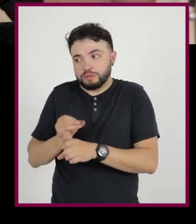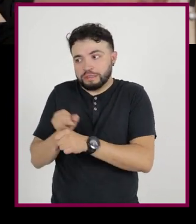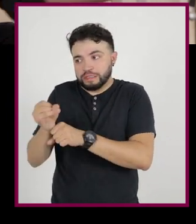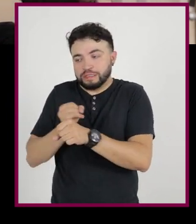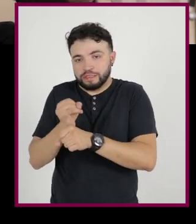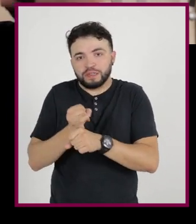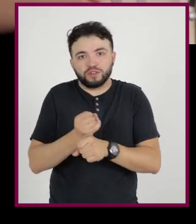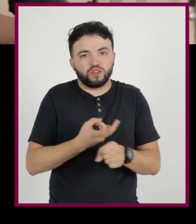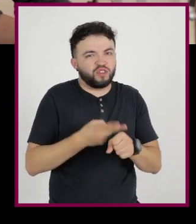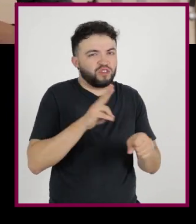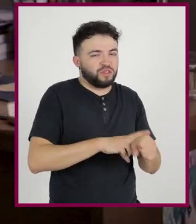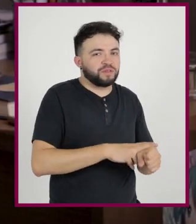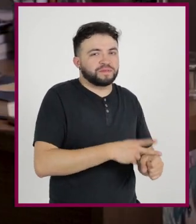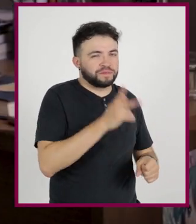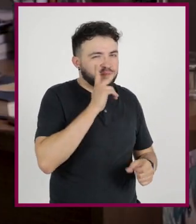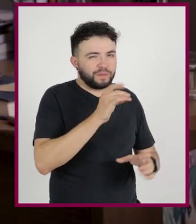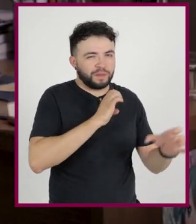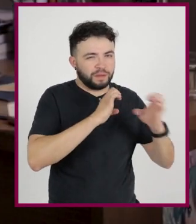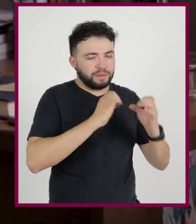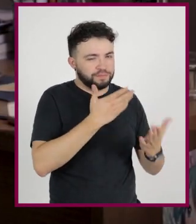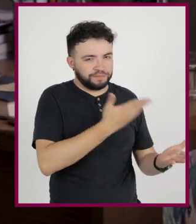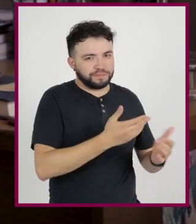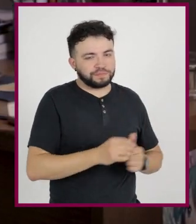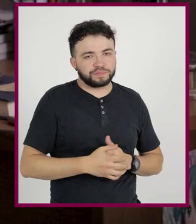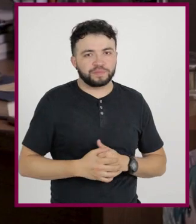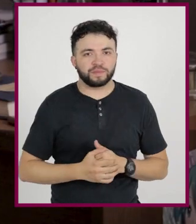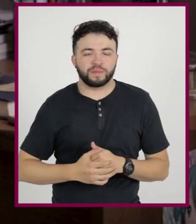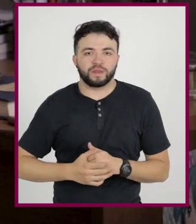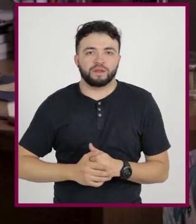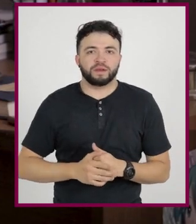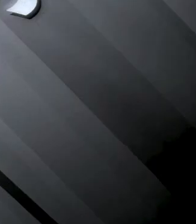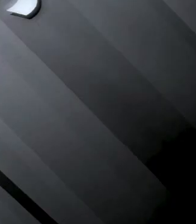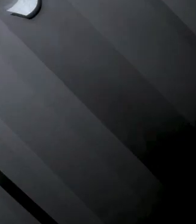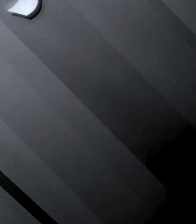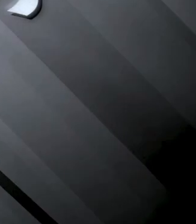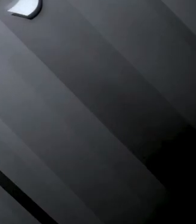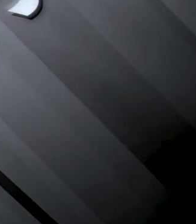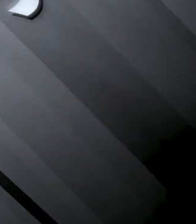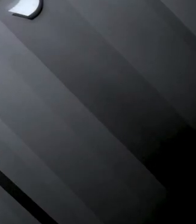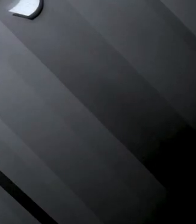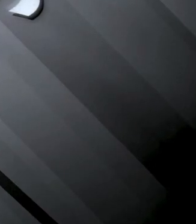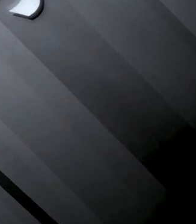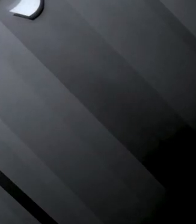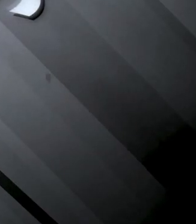hasta el momento hemos indagado. De acuerdo. Venga a la entrevista.